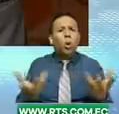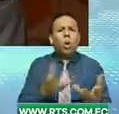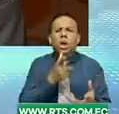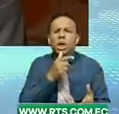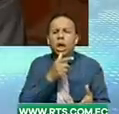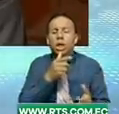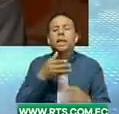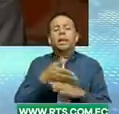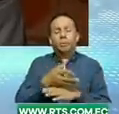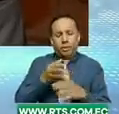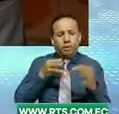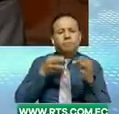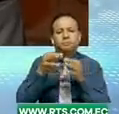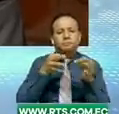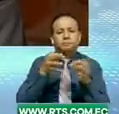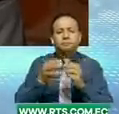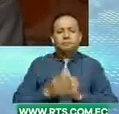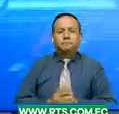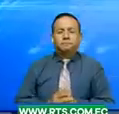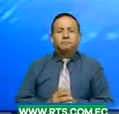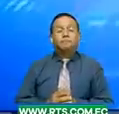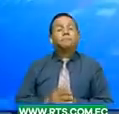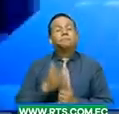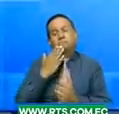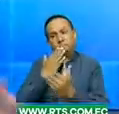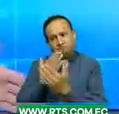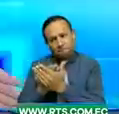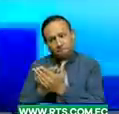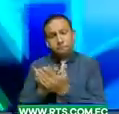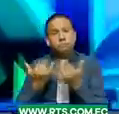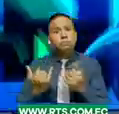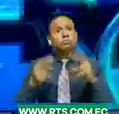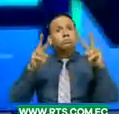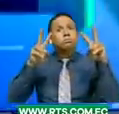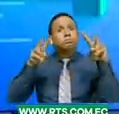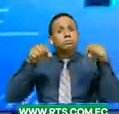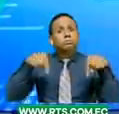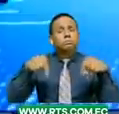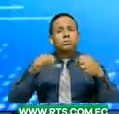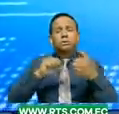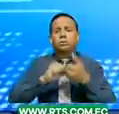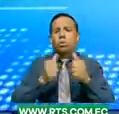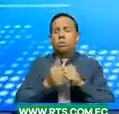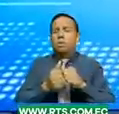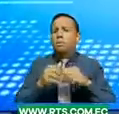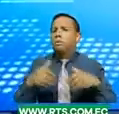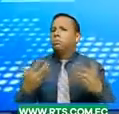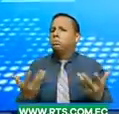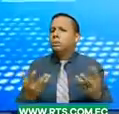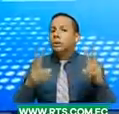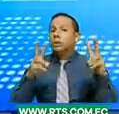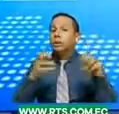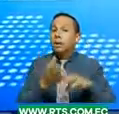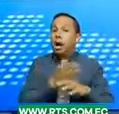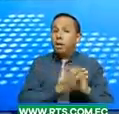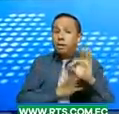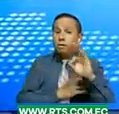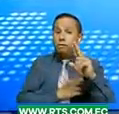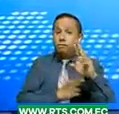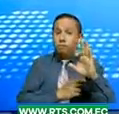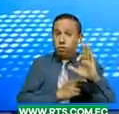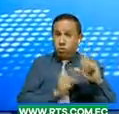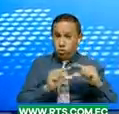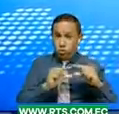adelante. Gracias, Charlie. Vamos ahora con el tema que acaparó la atención ciudadana, pues la marcha organizada por el FUT y en la